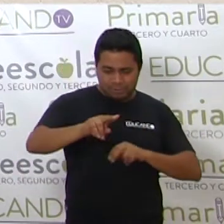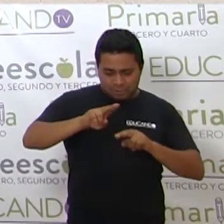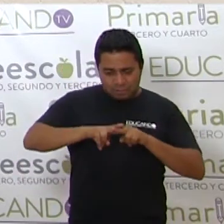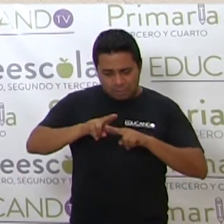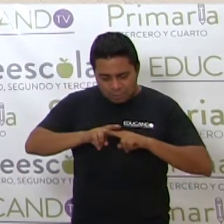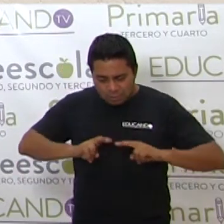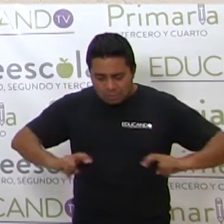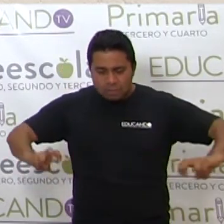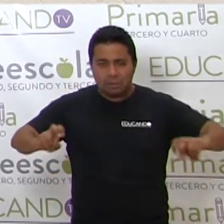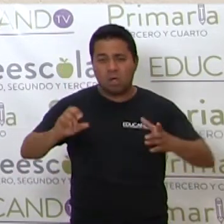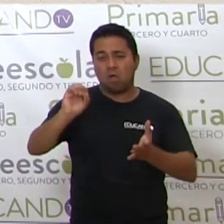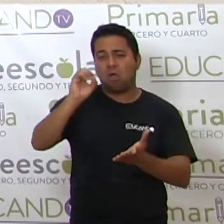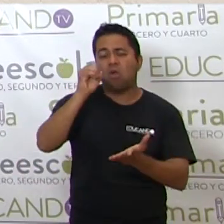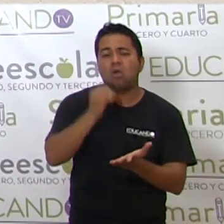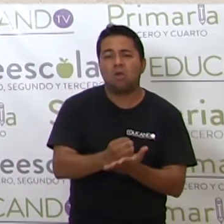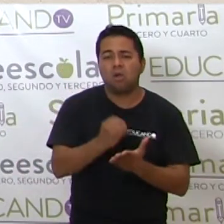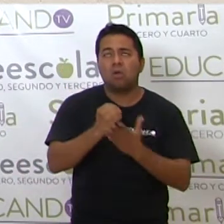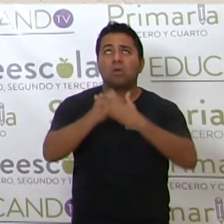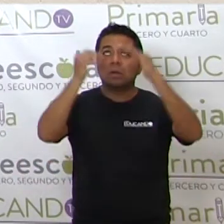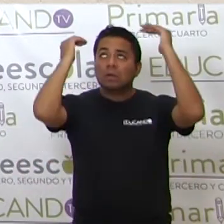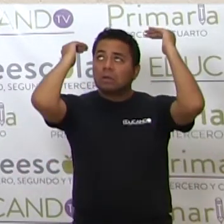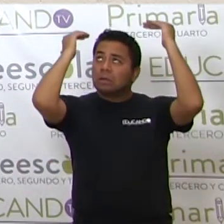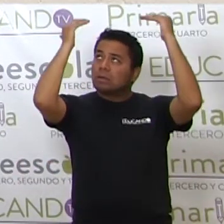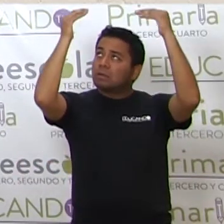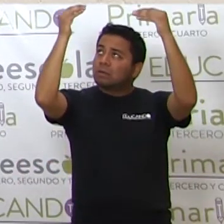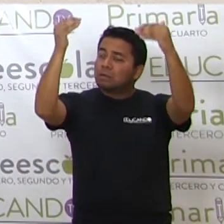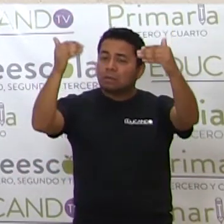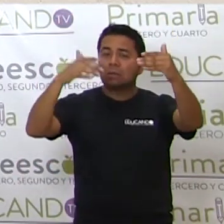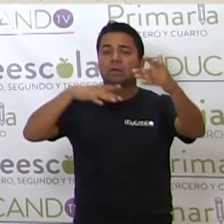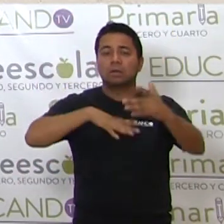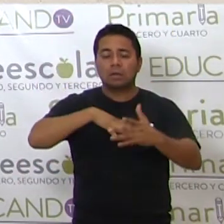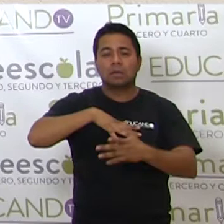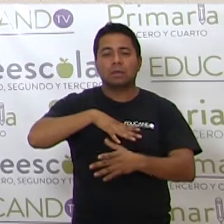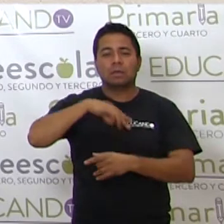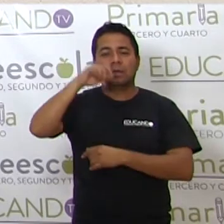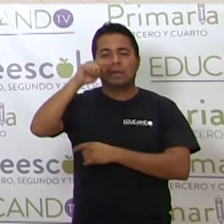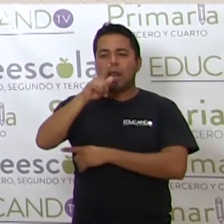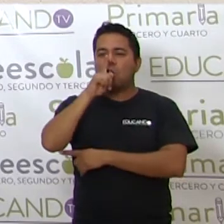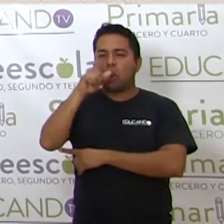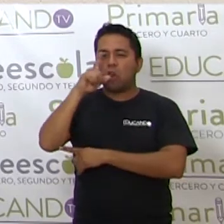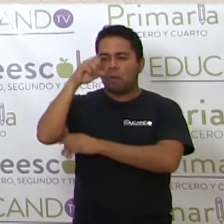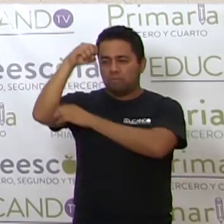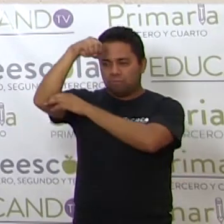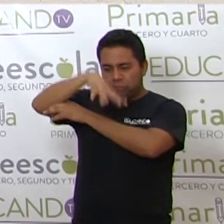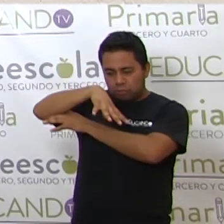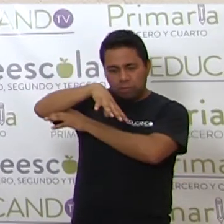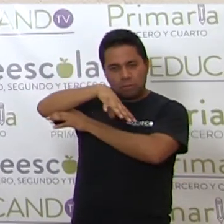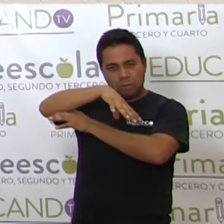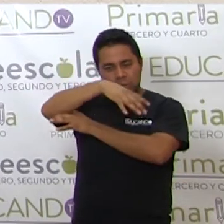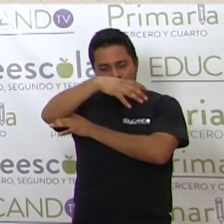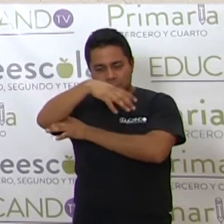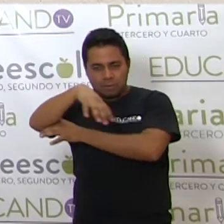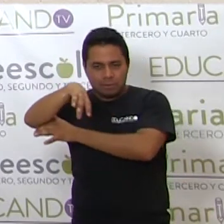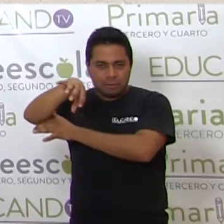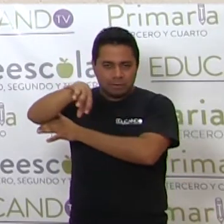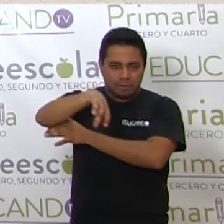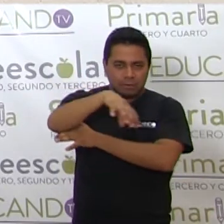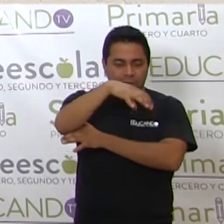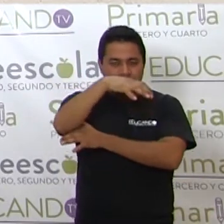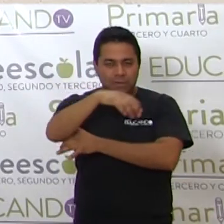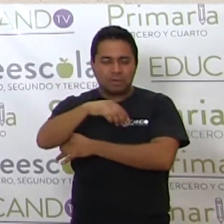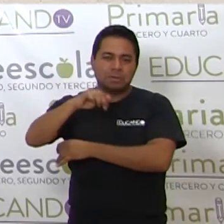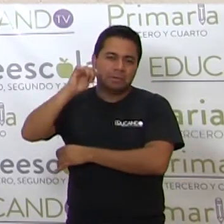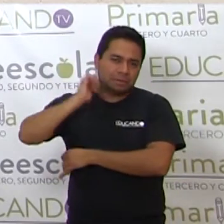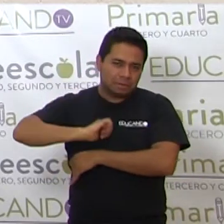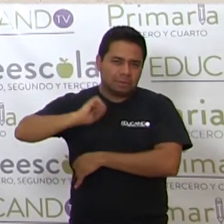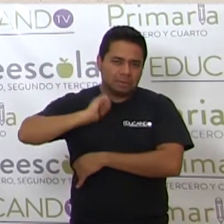eran de oro y desde hecho vendían espléndidas arañas de cristal de esos candelabros esas son las arañas que